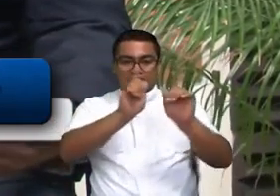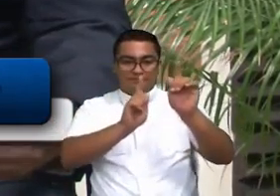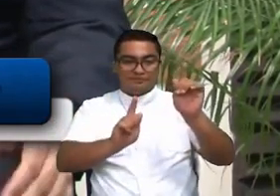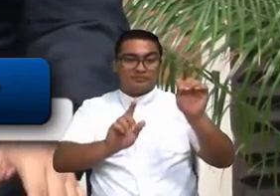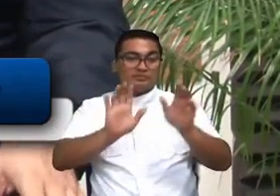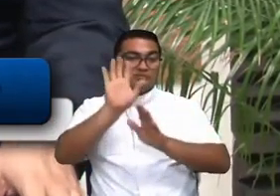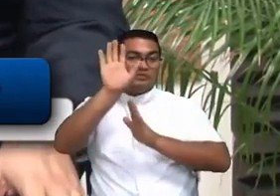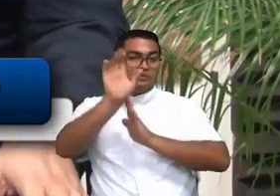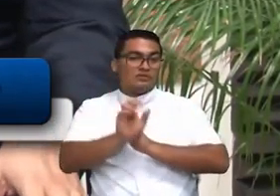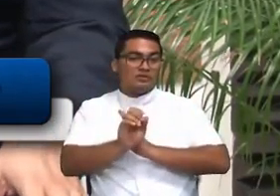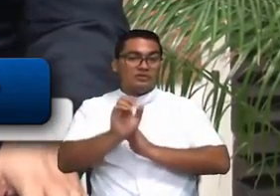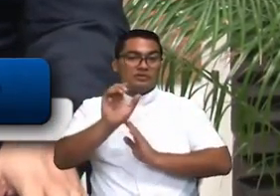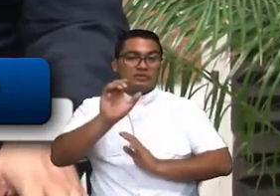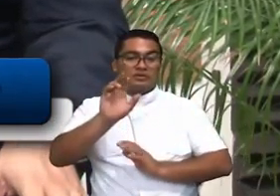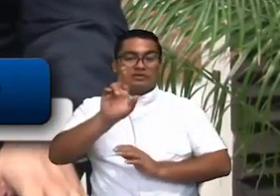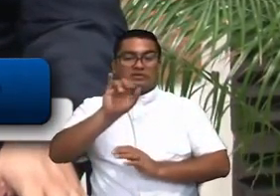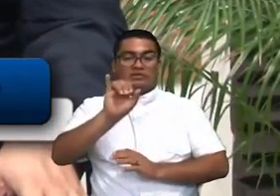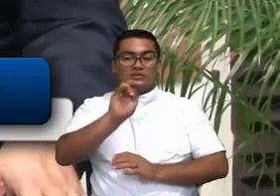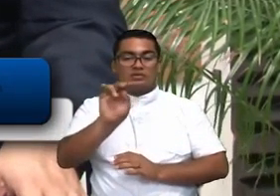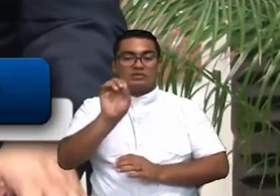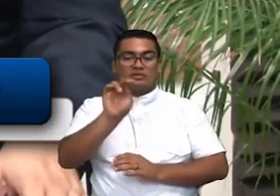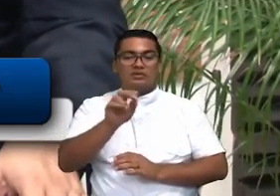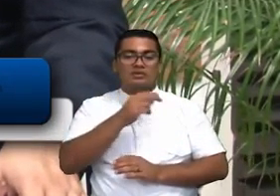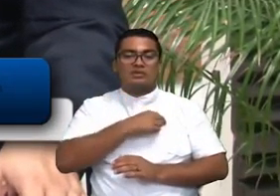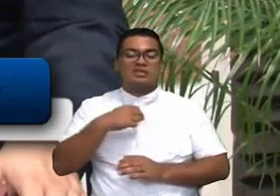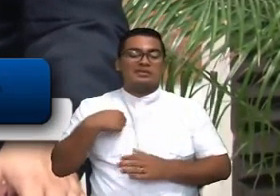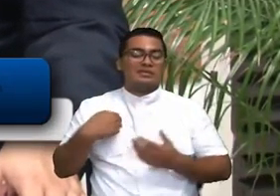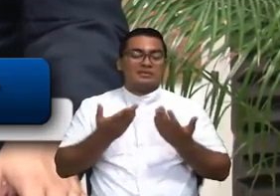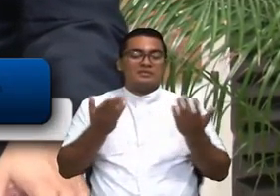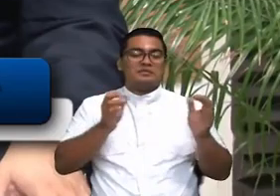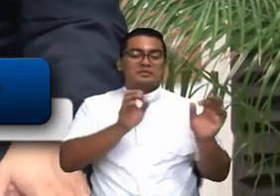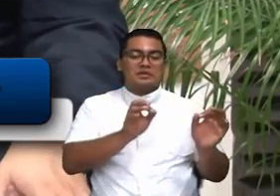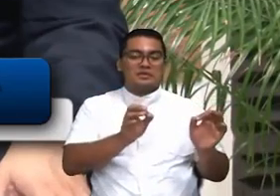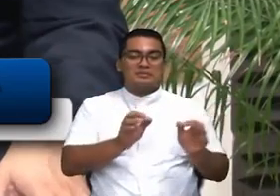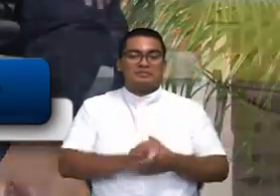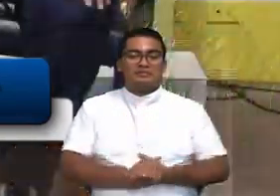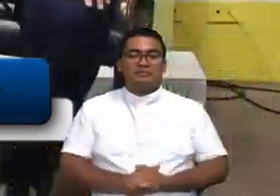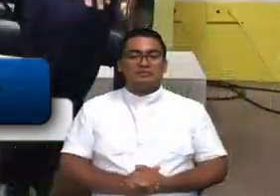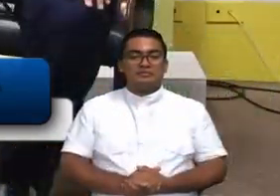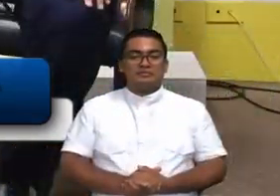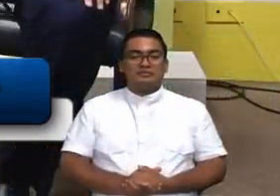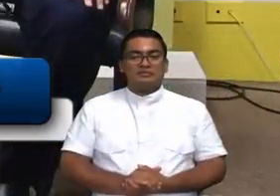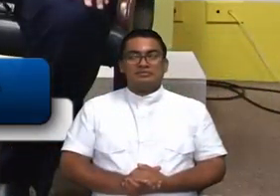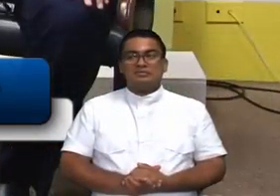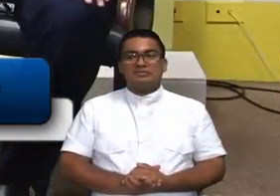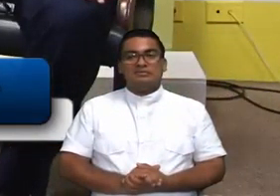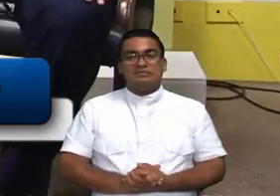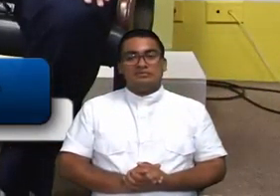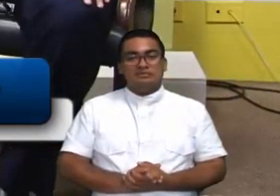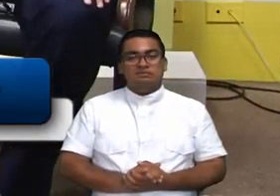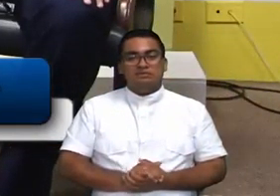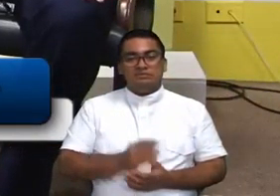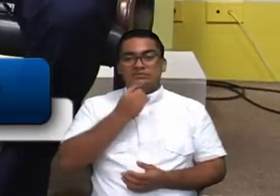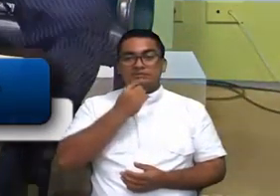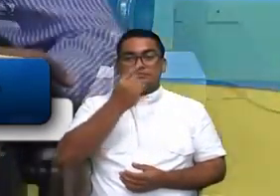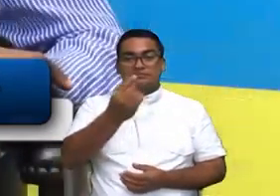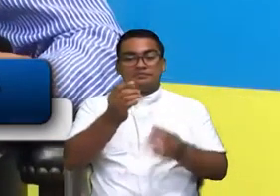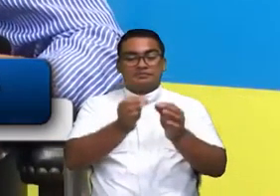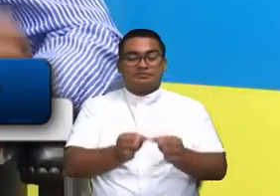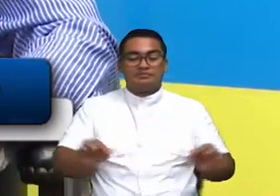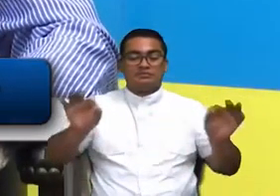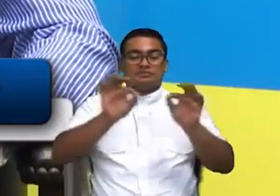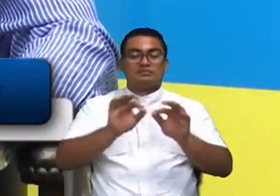cuánto está eliminando el riñón y qué también está funcionando o no está funcionando. Hablemos, doctor, de ese importante paso que dio el Ministerio